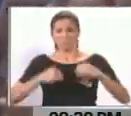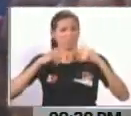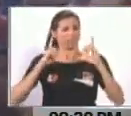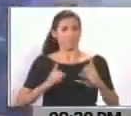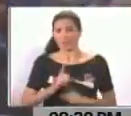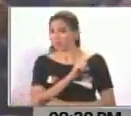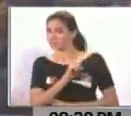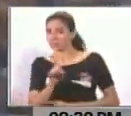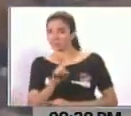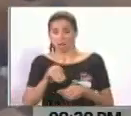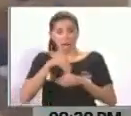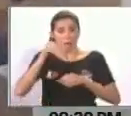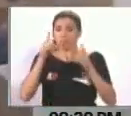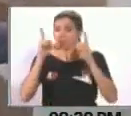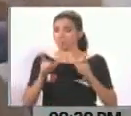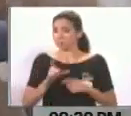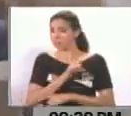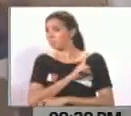ni reposo a mi alma,